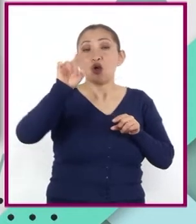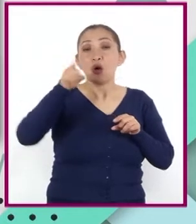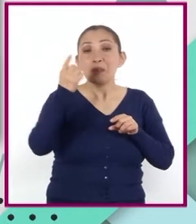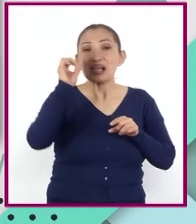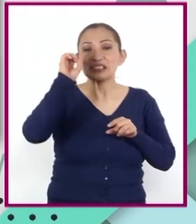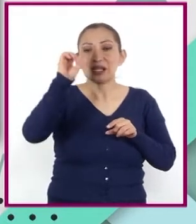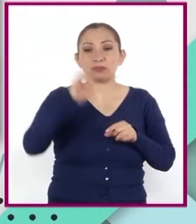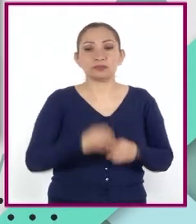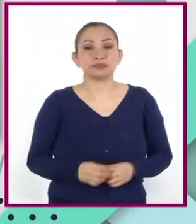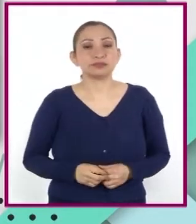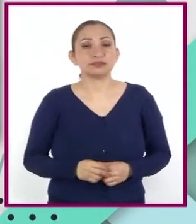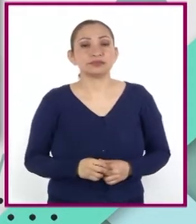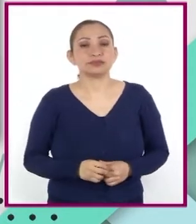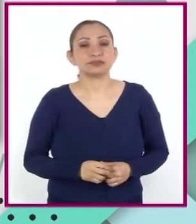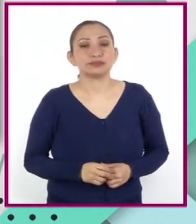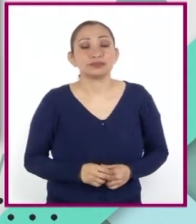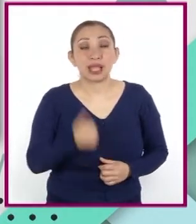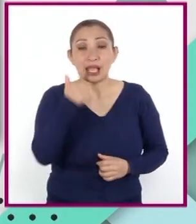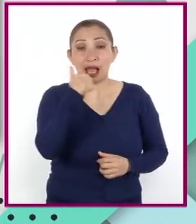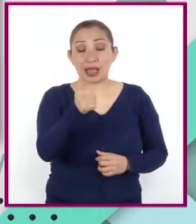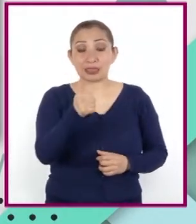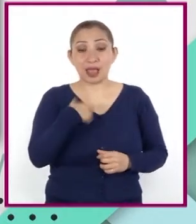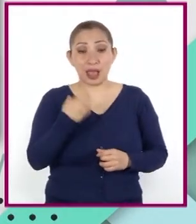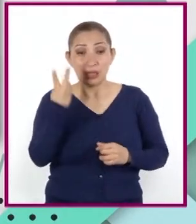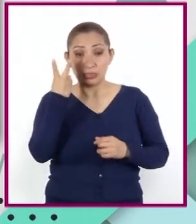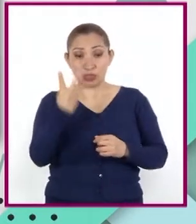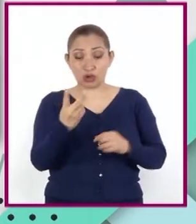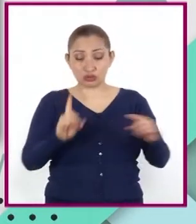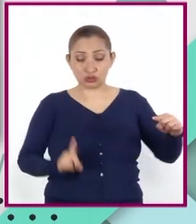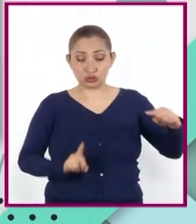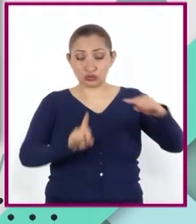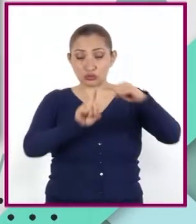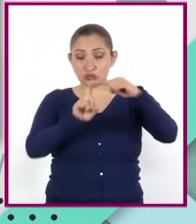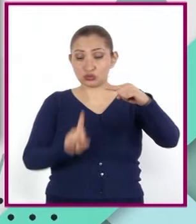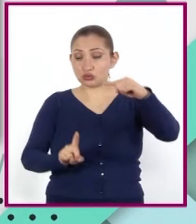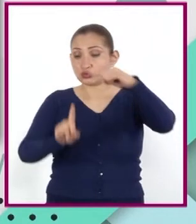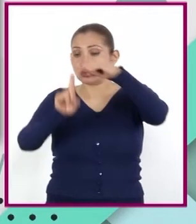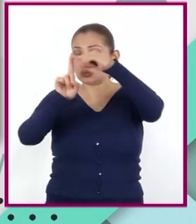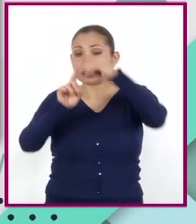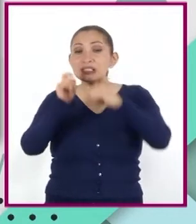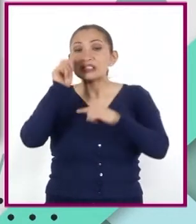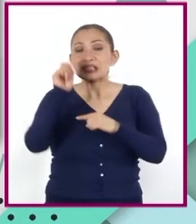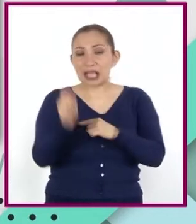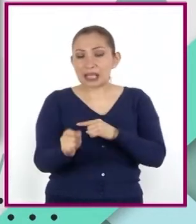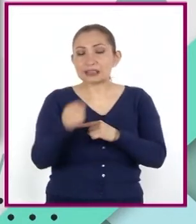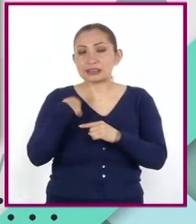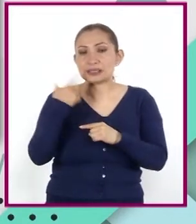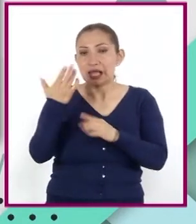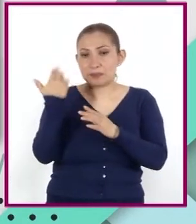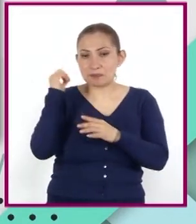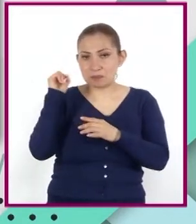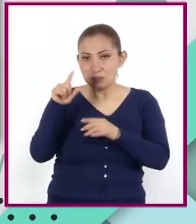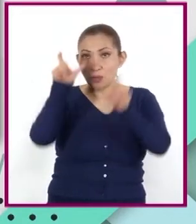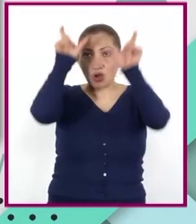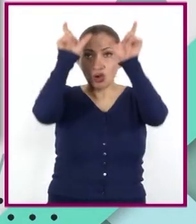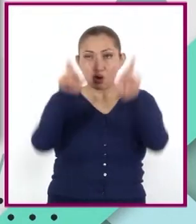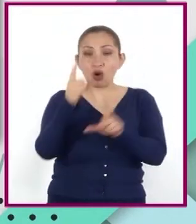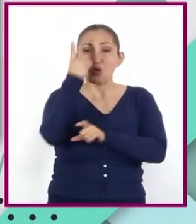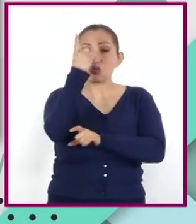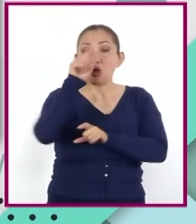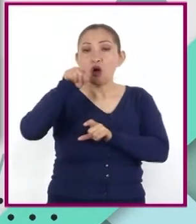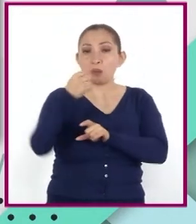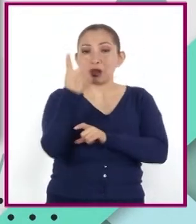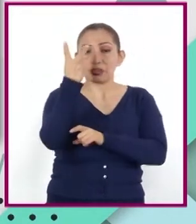0,0. Y en cada par ordenado que vamos a ir observando, corresponderá a la tabla anterior